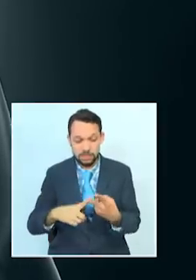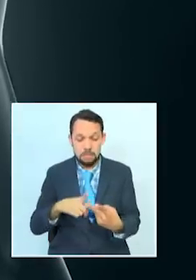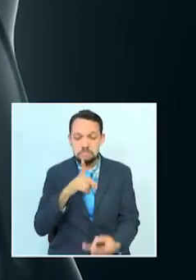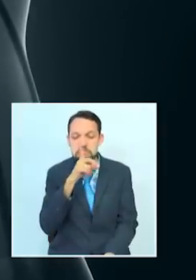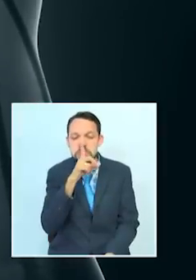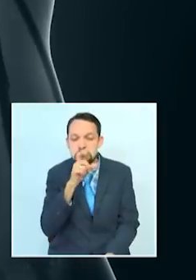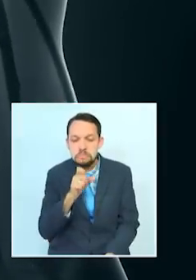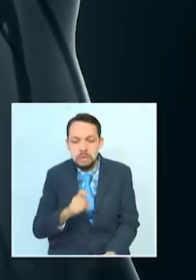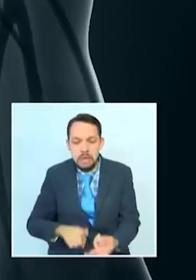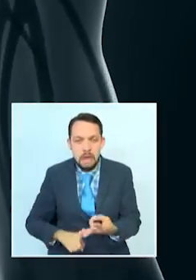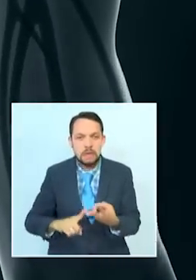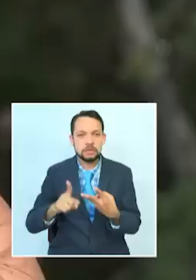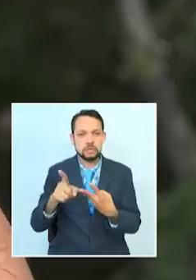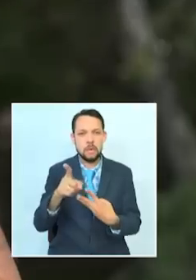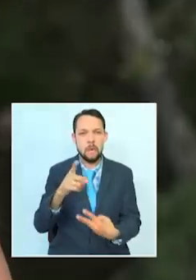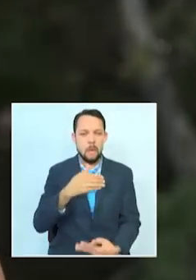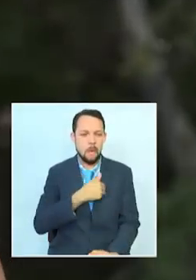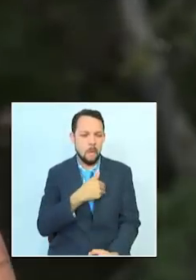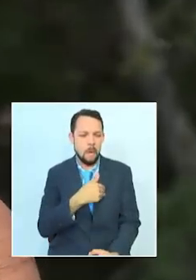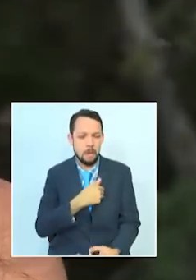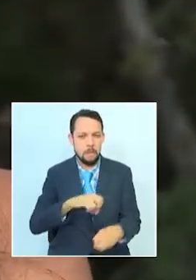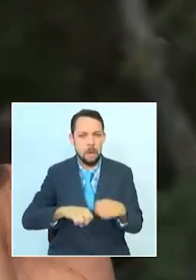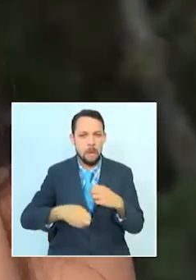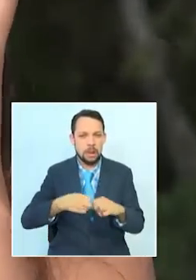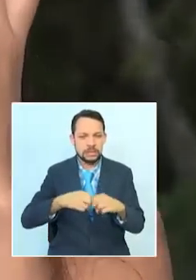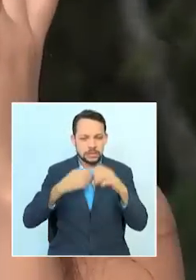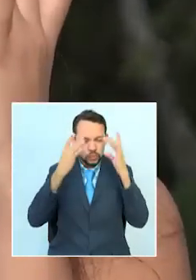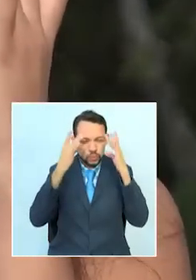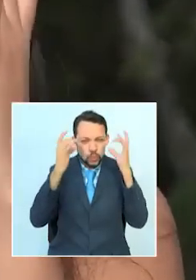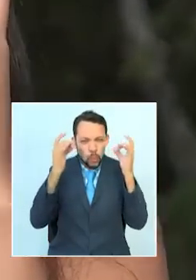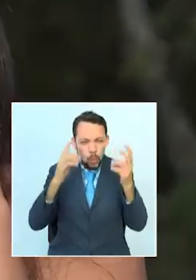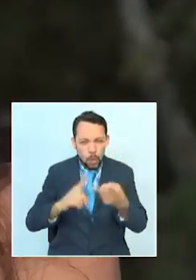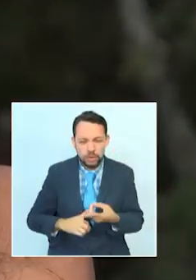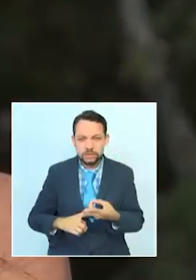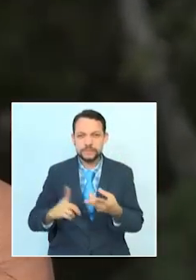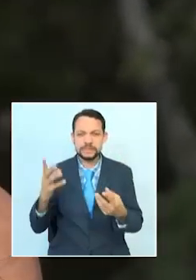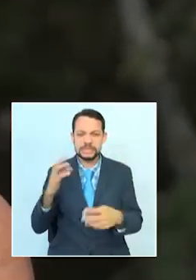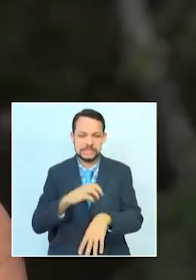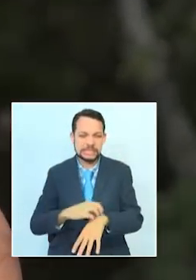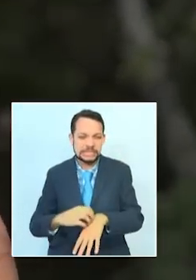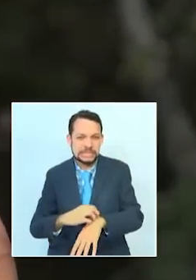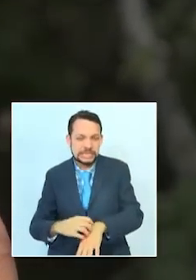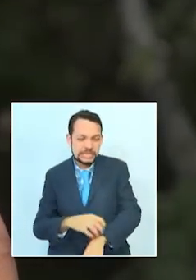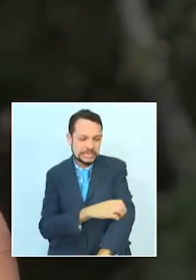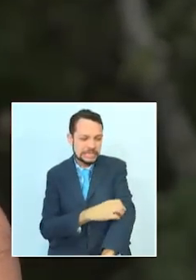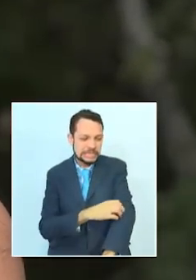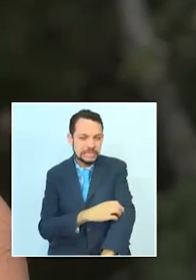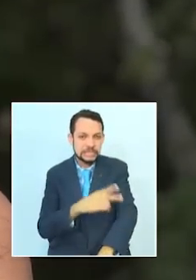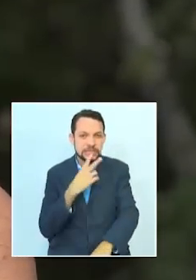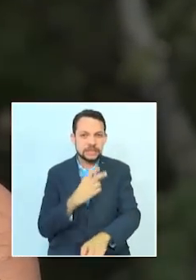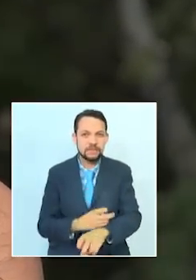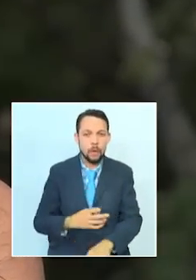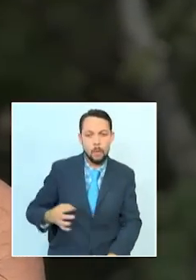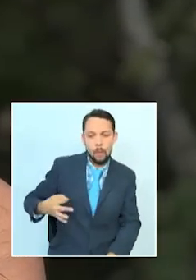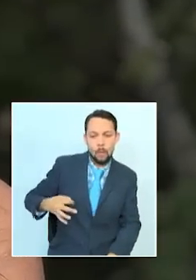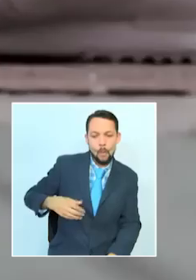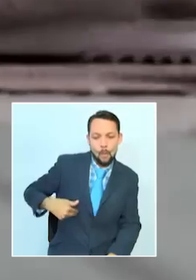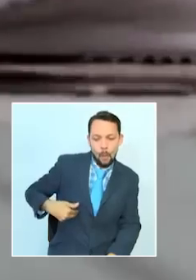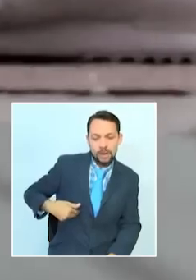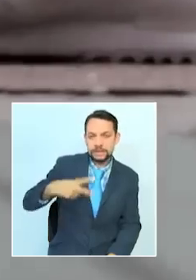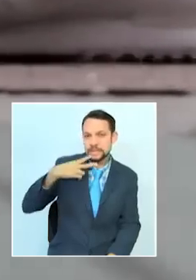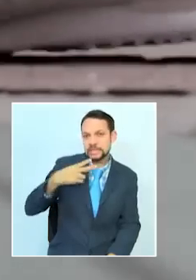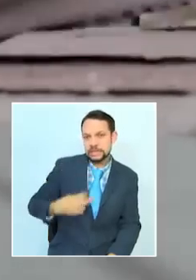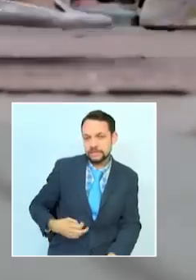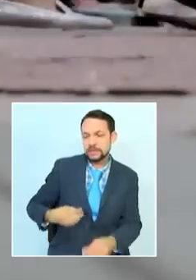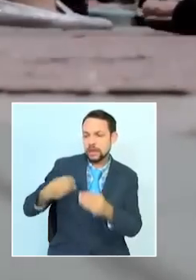enfermedades del corazón dolores de cabeza alergias urticarias arterioesclerosis cálculos y asma entre otros